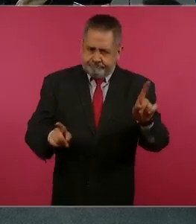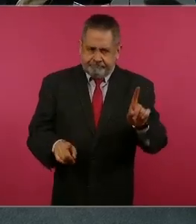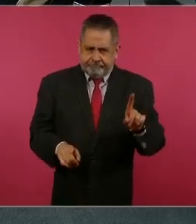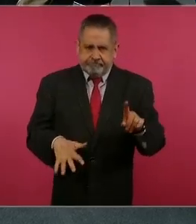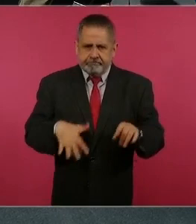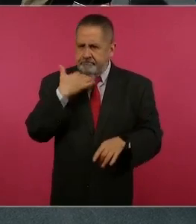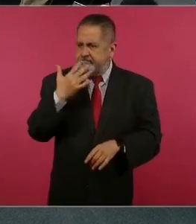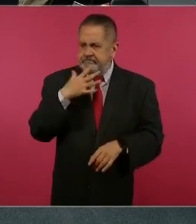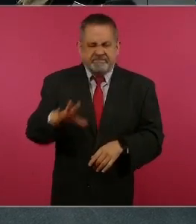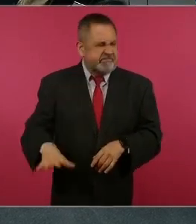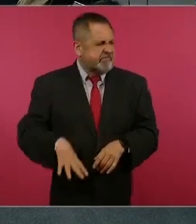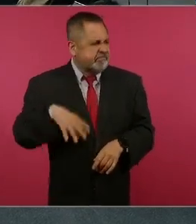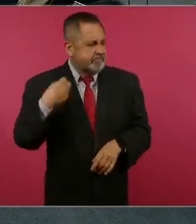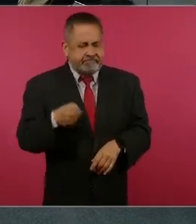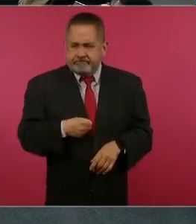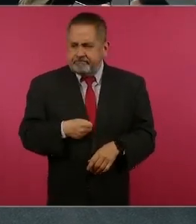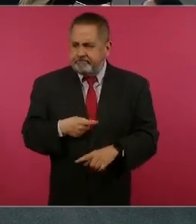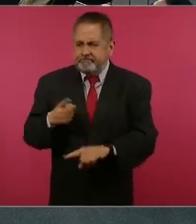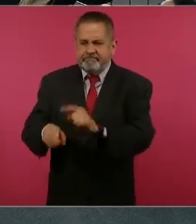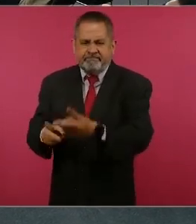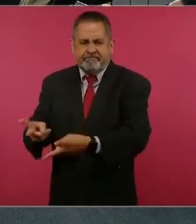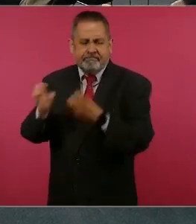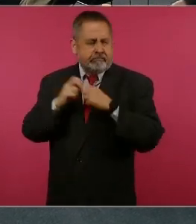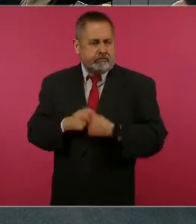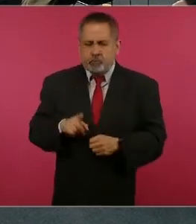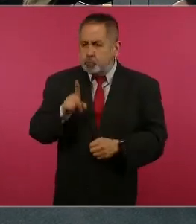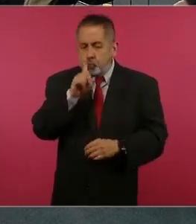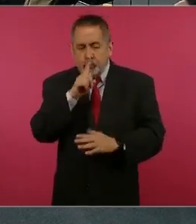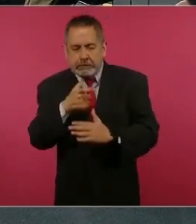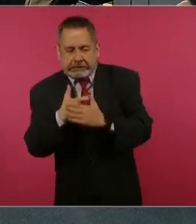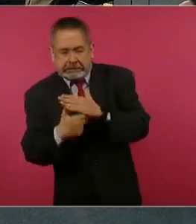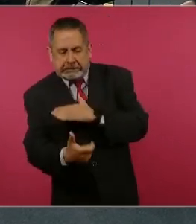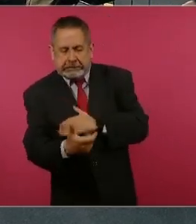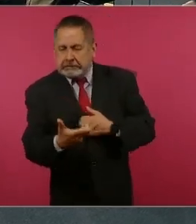al abuso, al robo, al soborno.